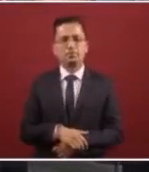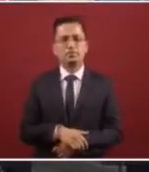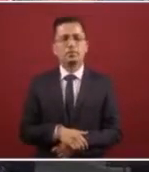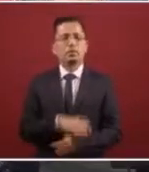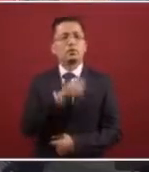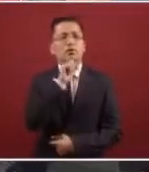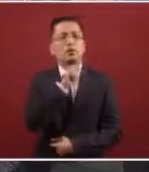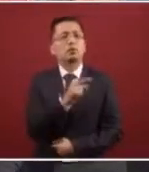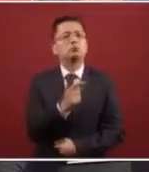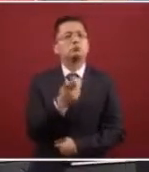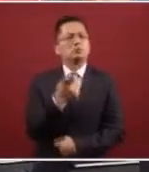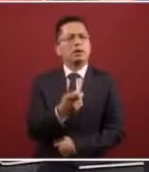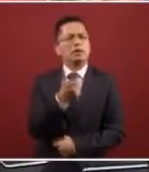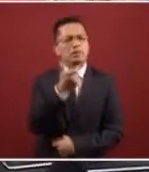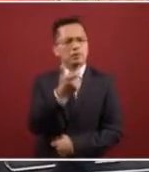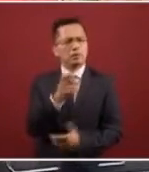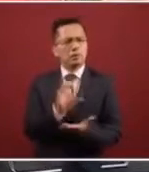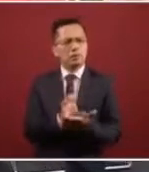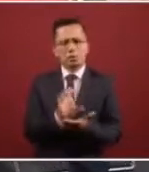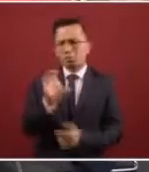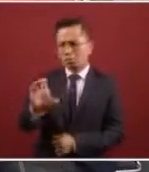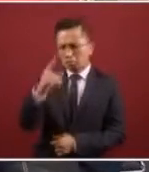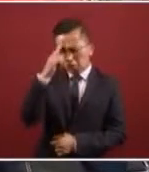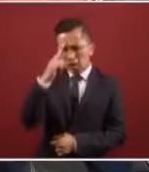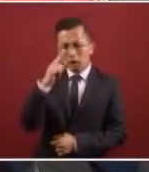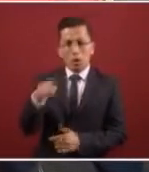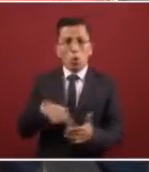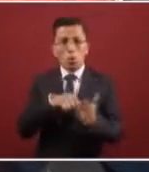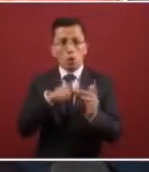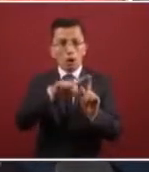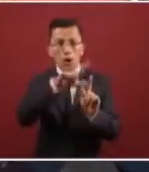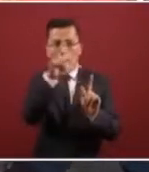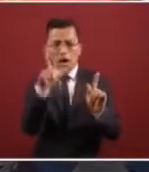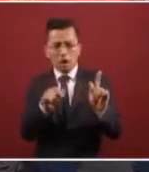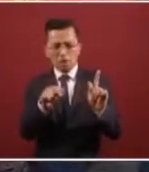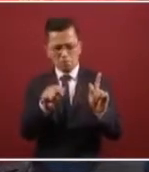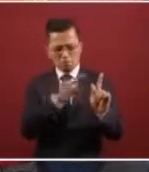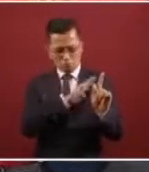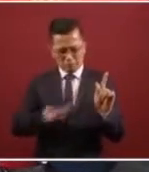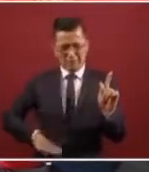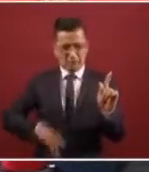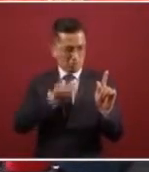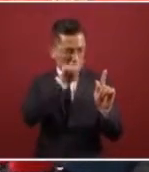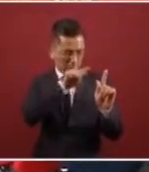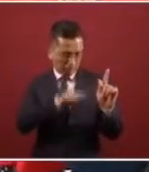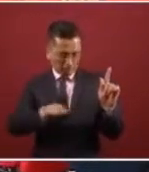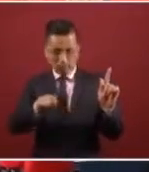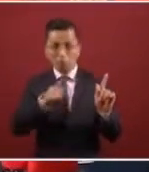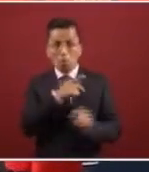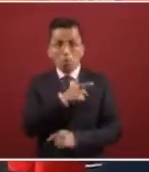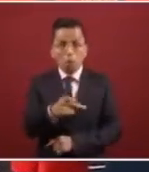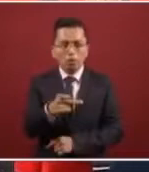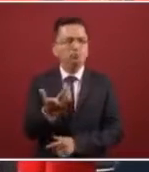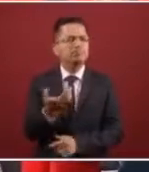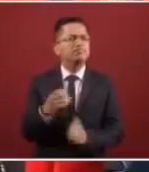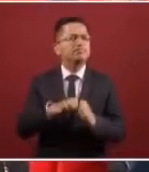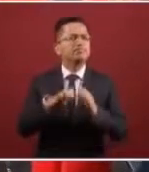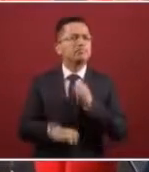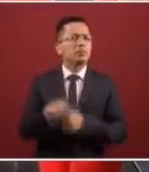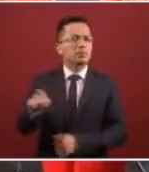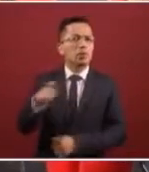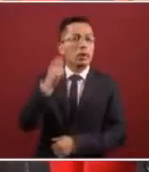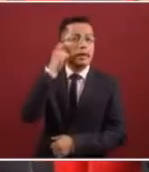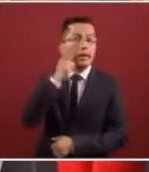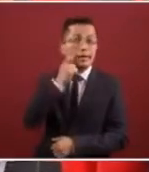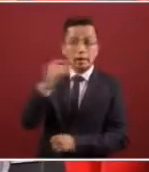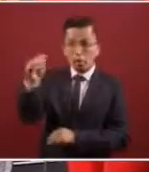para ayudar a municipios muy pobres de la montaña de Guerrero, a municipios